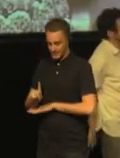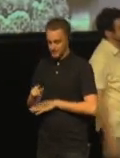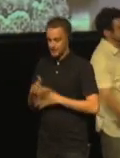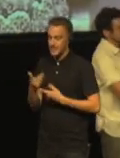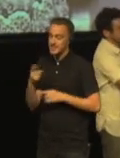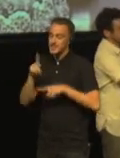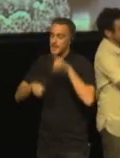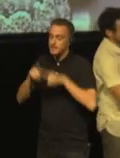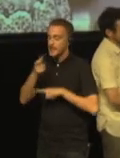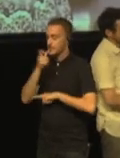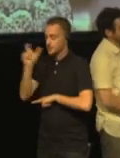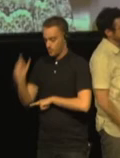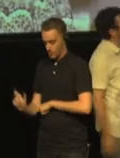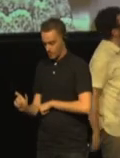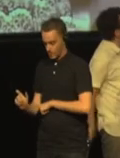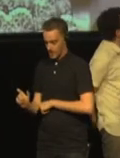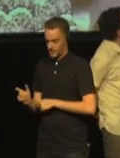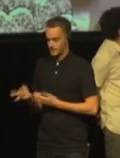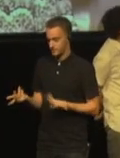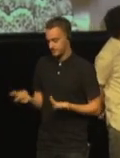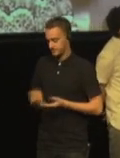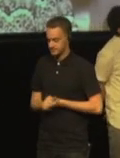etc.